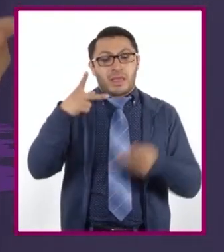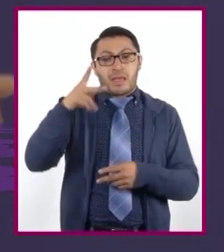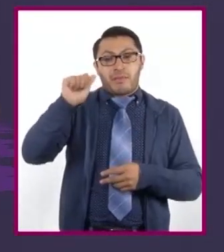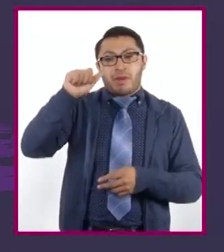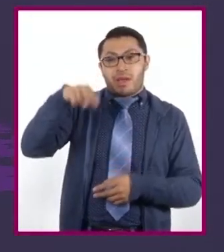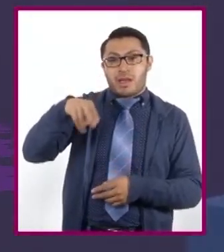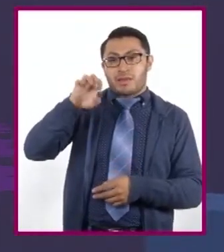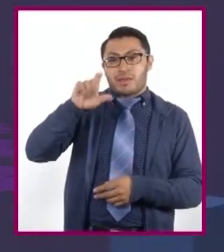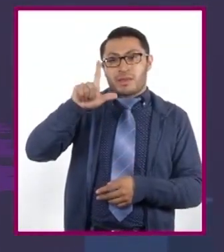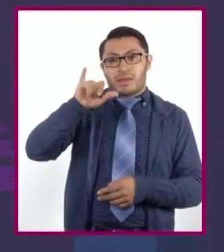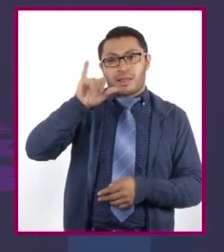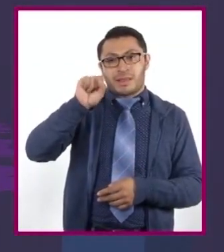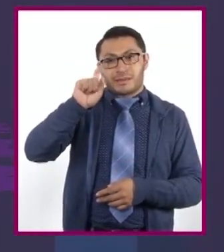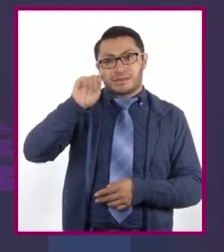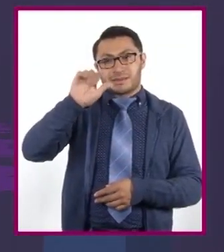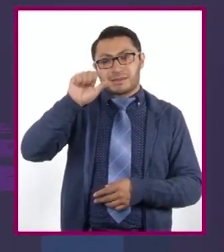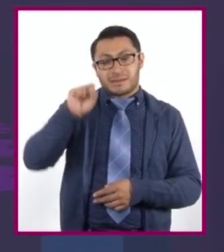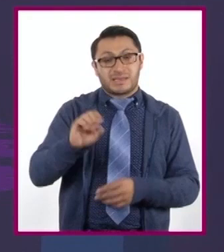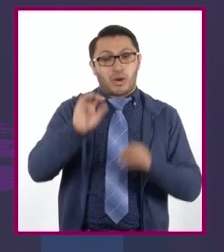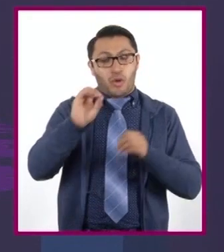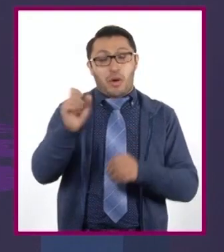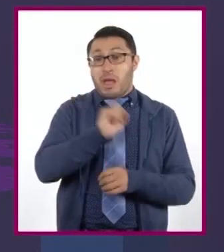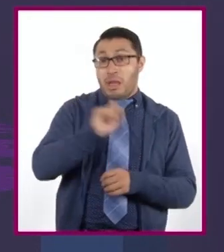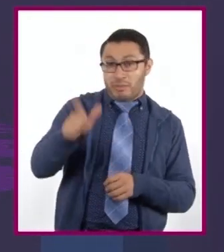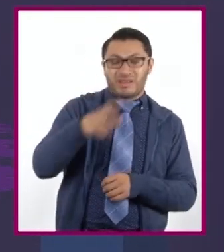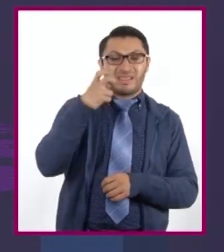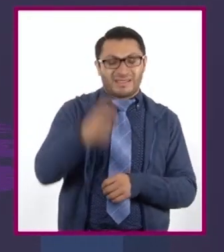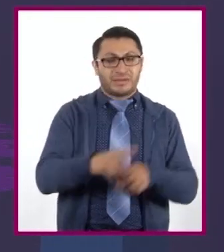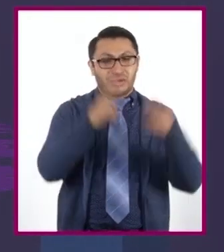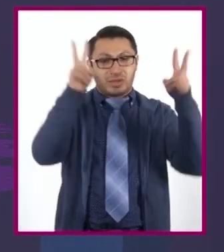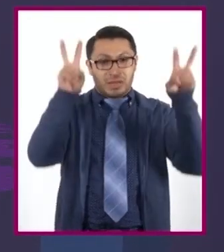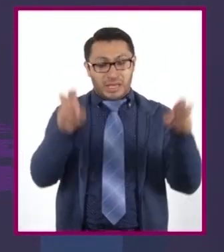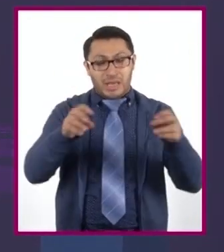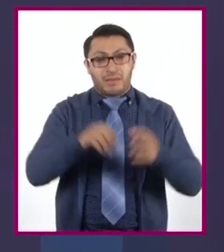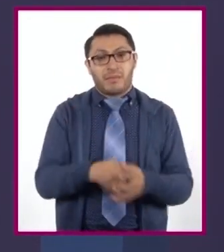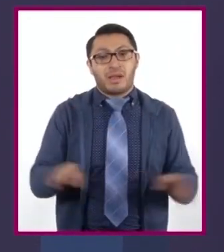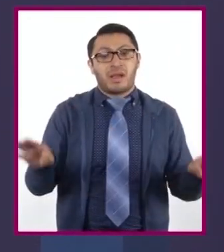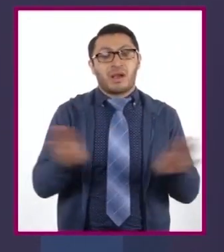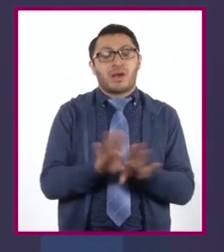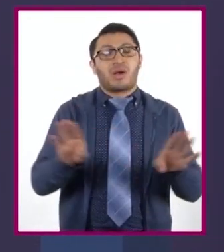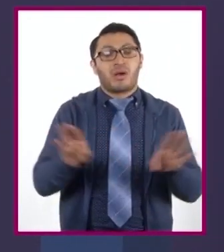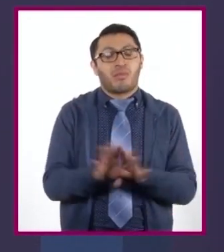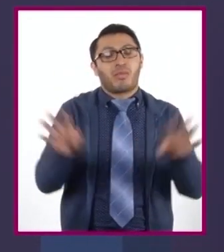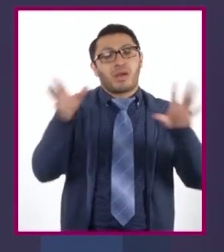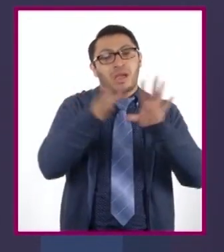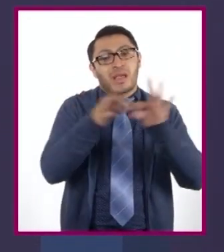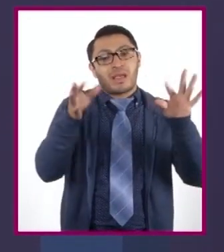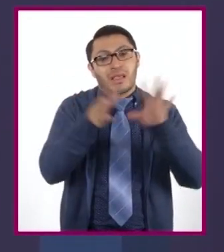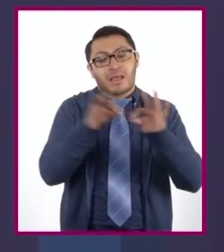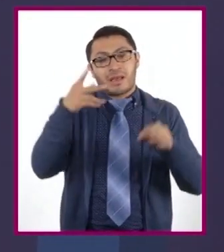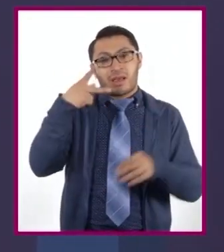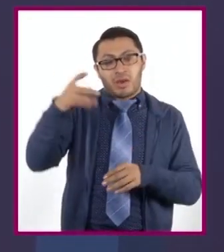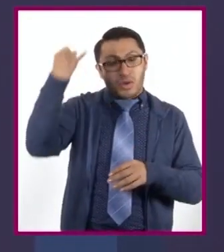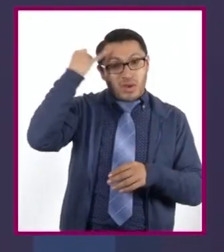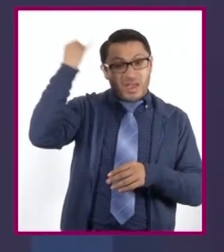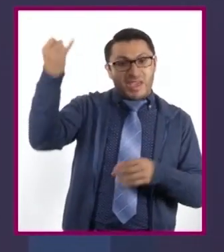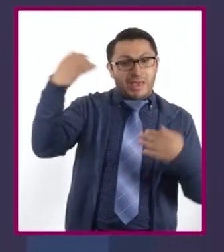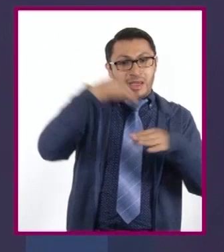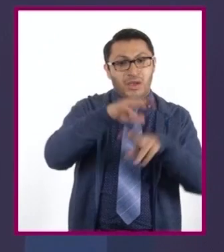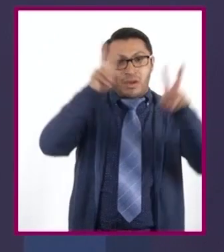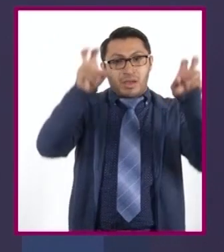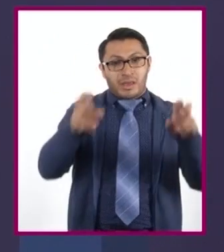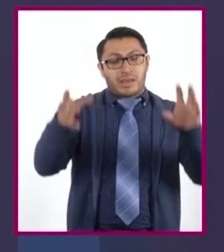los especialistas en el tema. Cada uno de ellos explica su punto de vista respecto al tema y lo